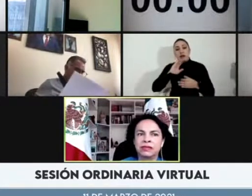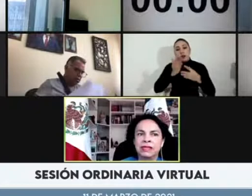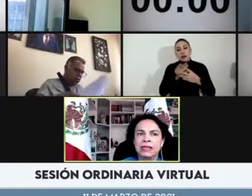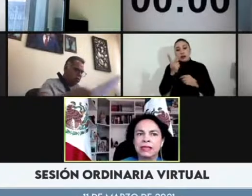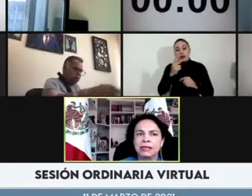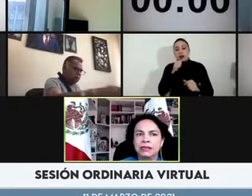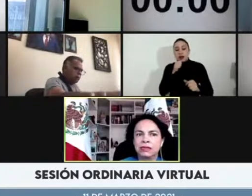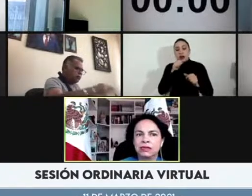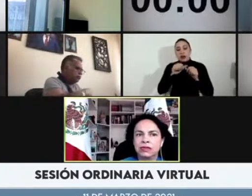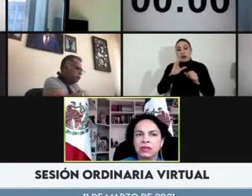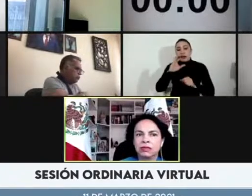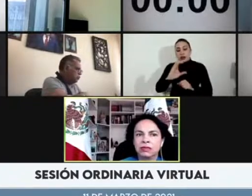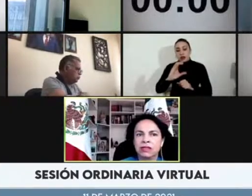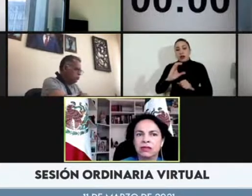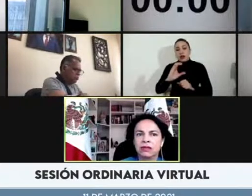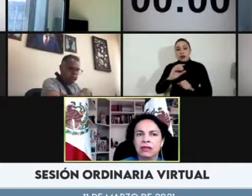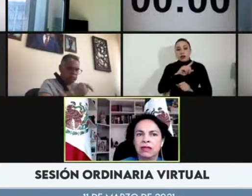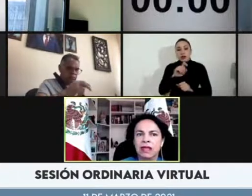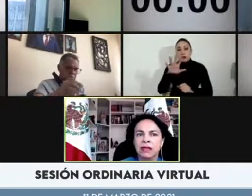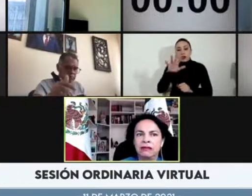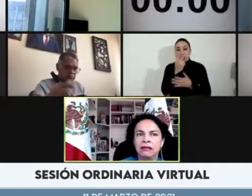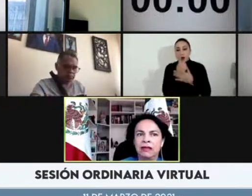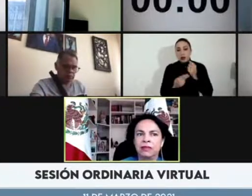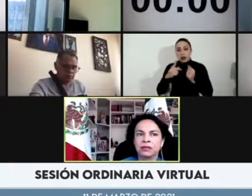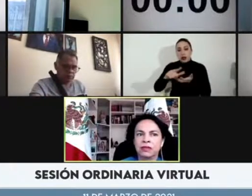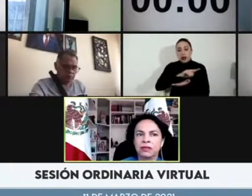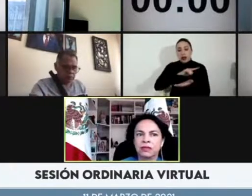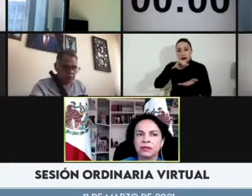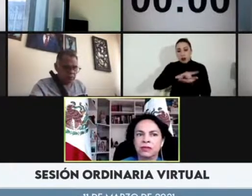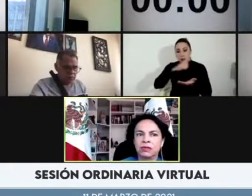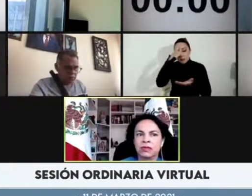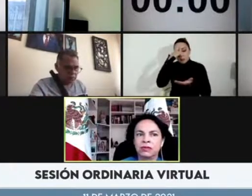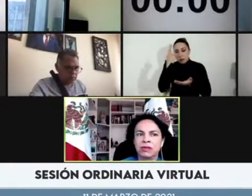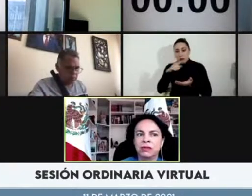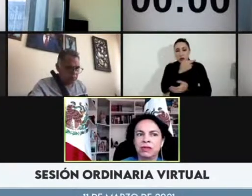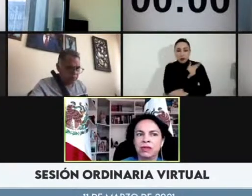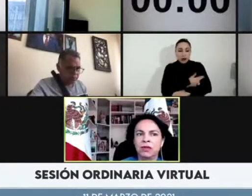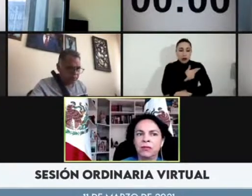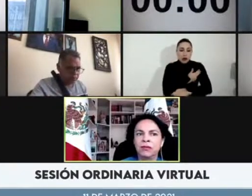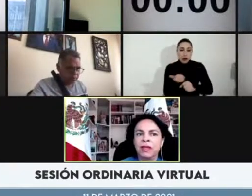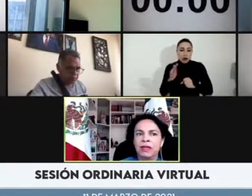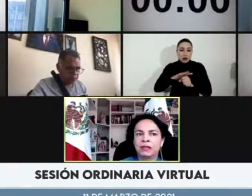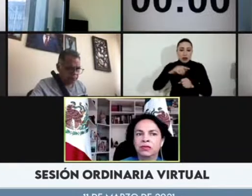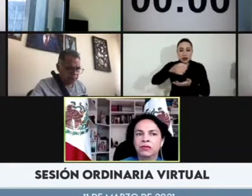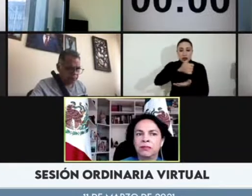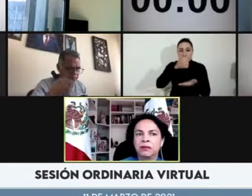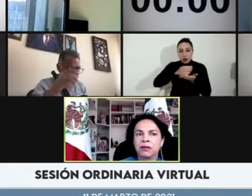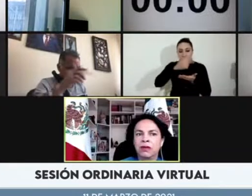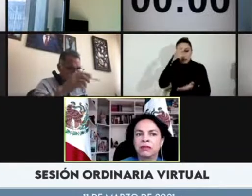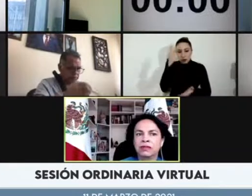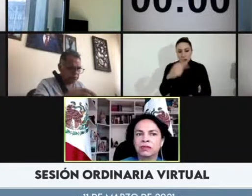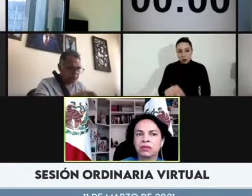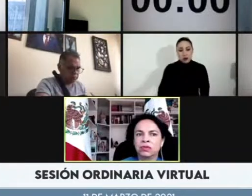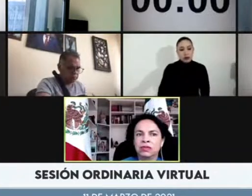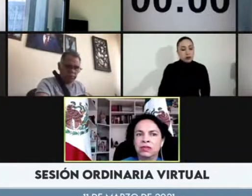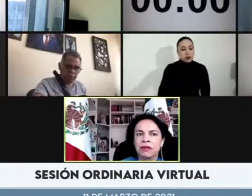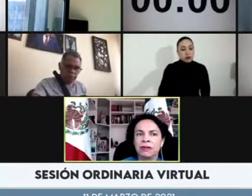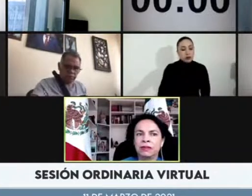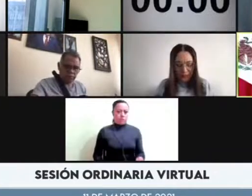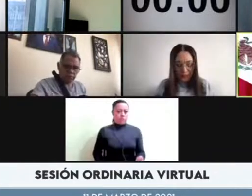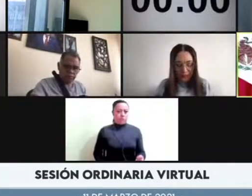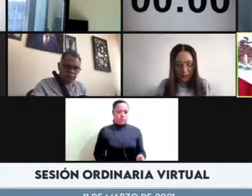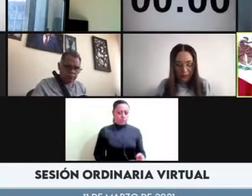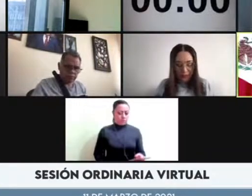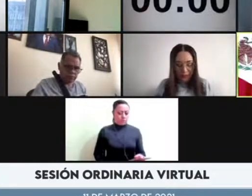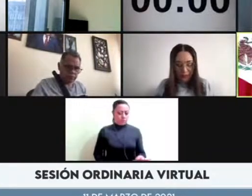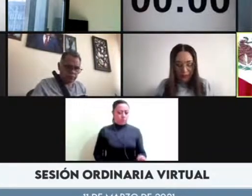y 107, ambos de la Ley de Procedimiento Administrativo de la Ciudad de México, 14, apartado A, fracción 2 y apartado B, fracción